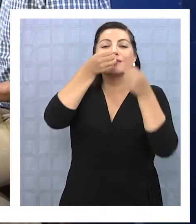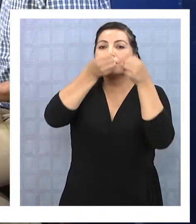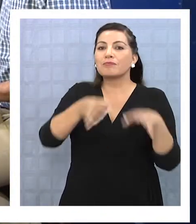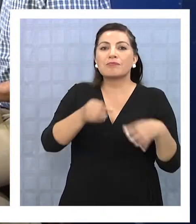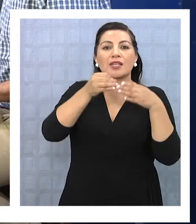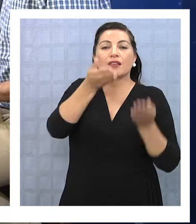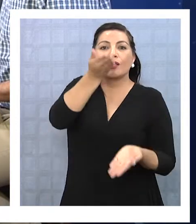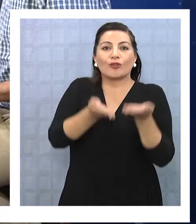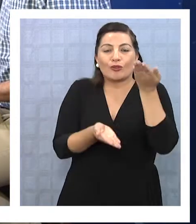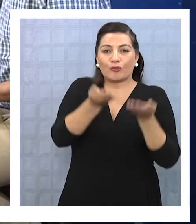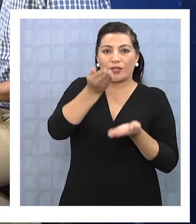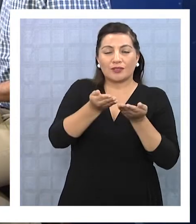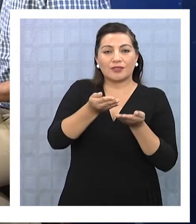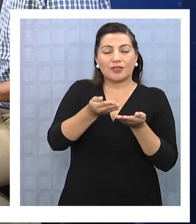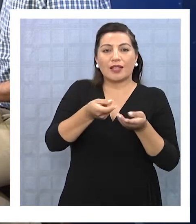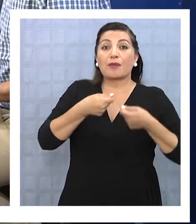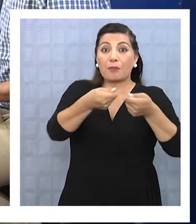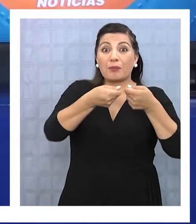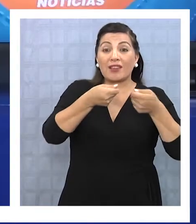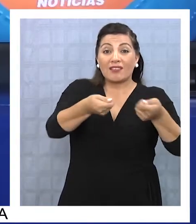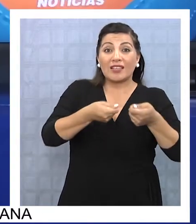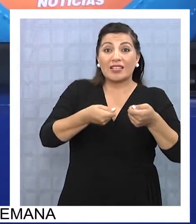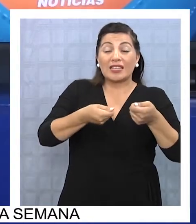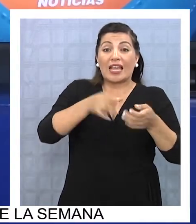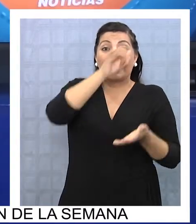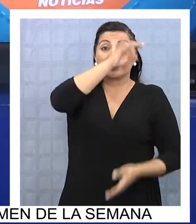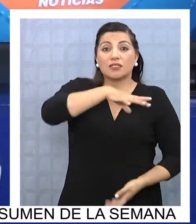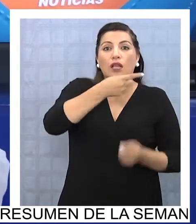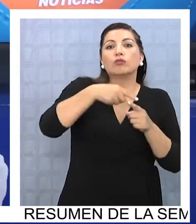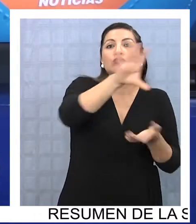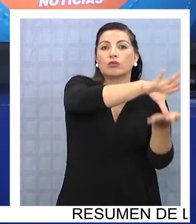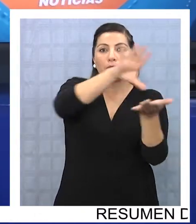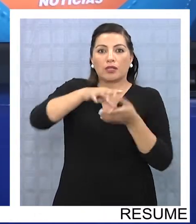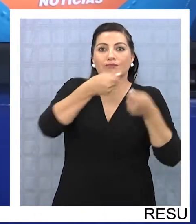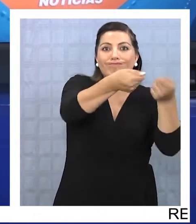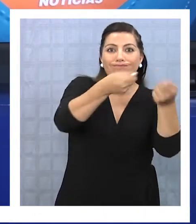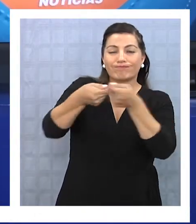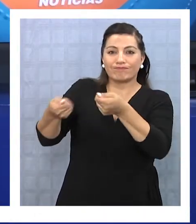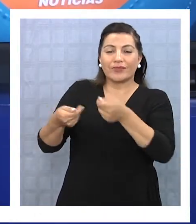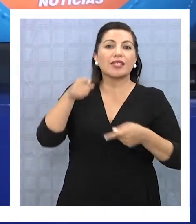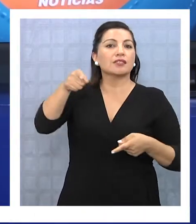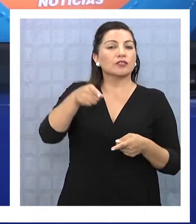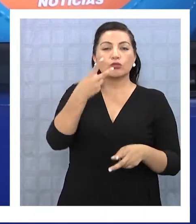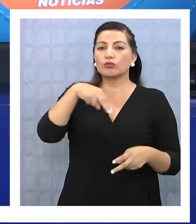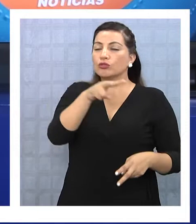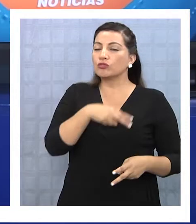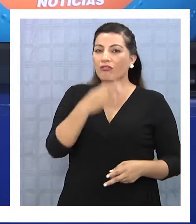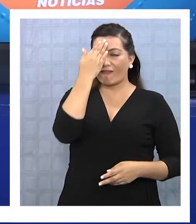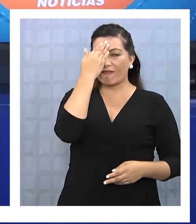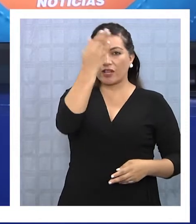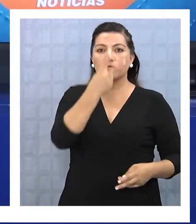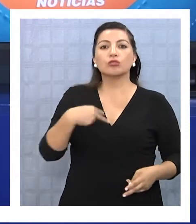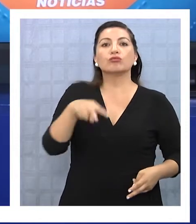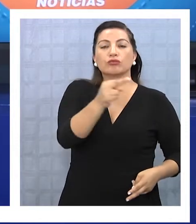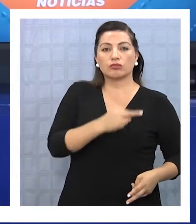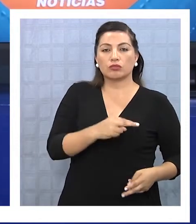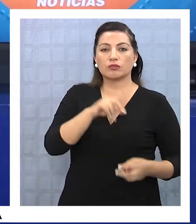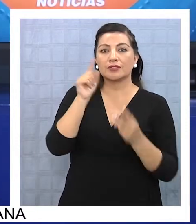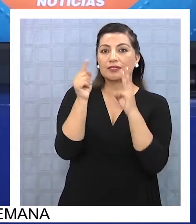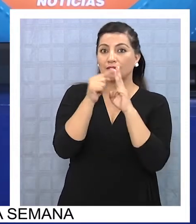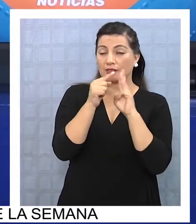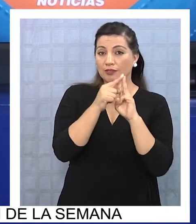perdiendo ventajas comparativas. Y la inversión, en vez de venir a Chile, se está yendo a otros países mineros. Y eso es algo que tenemos que enfrentar